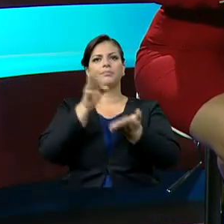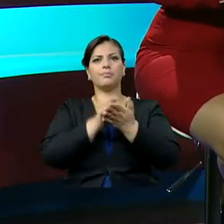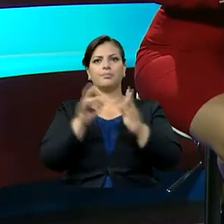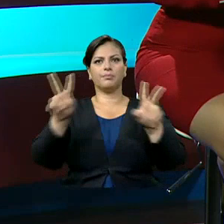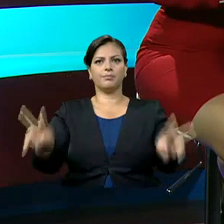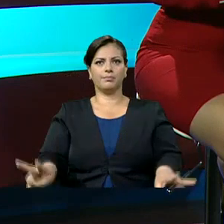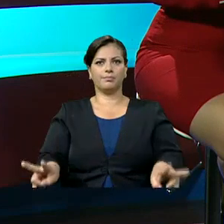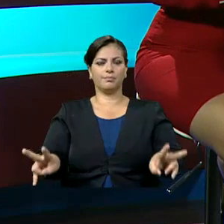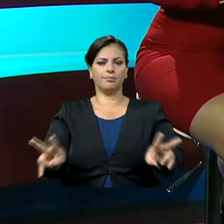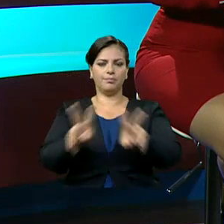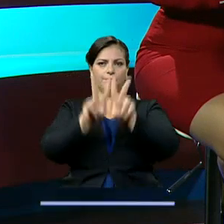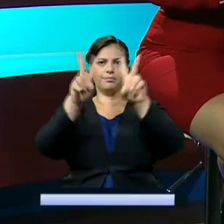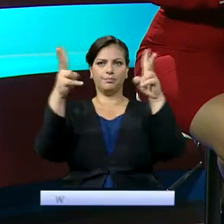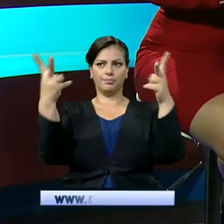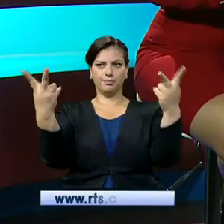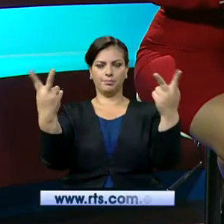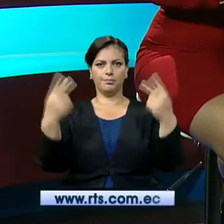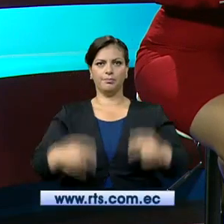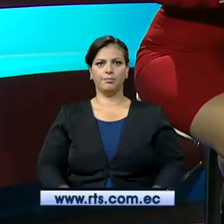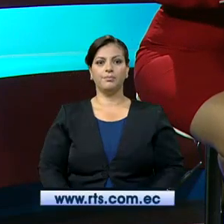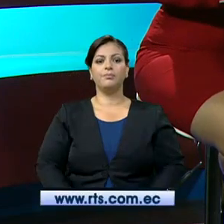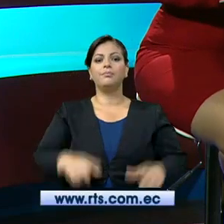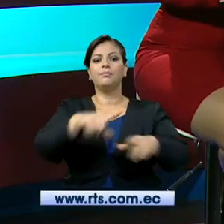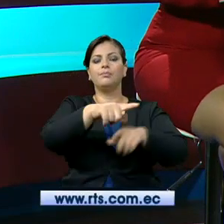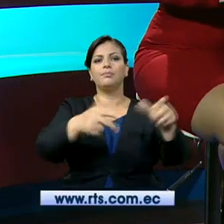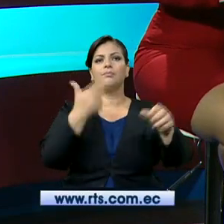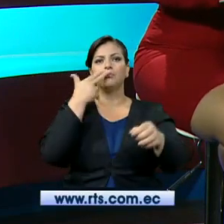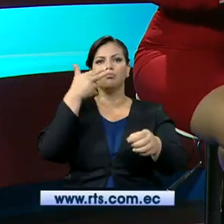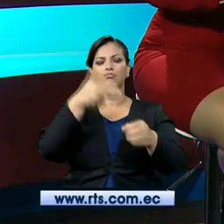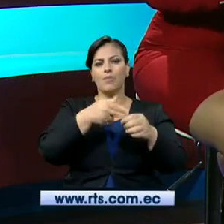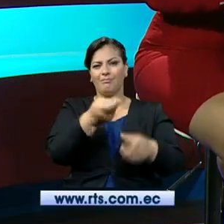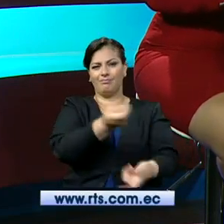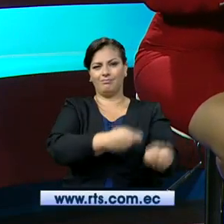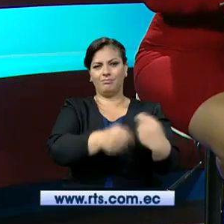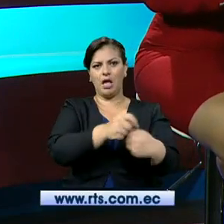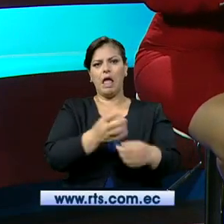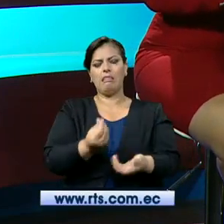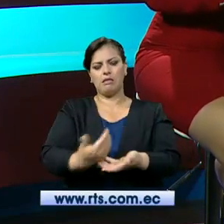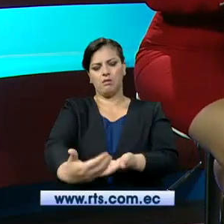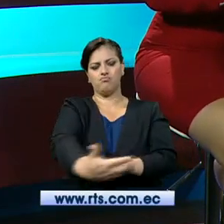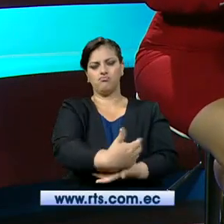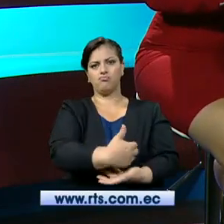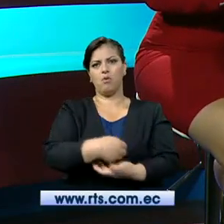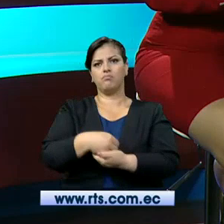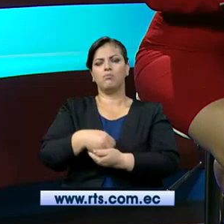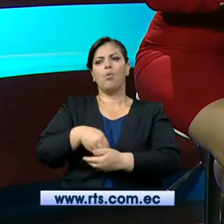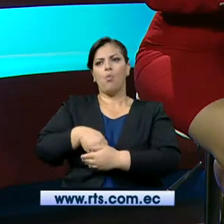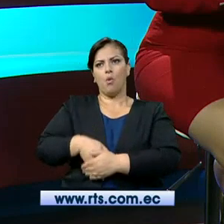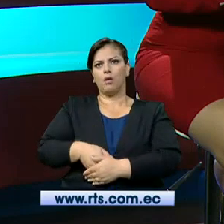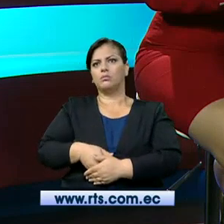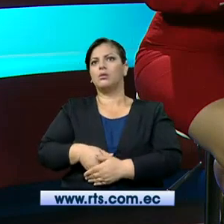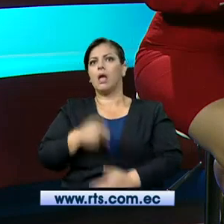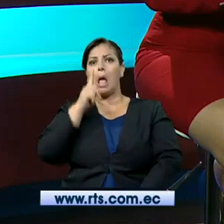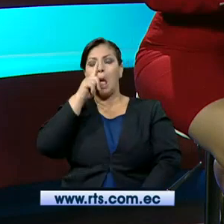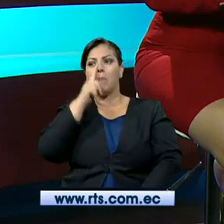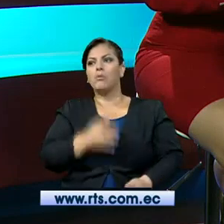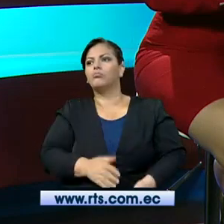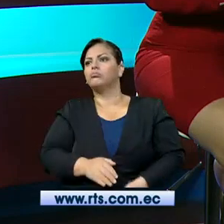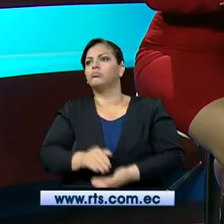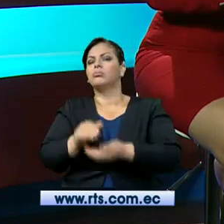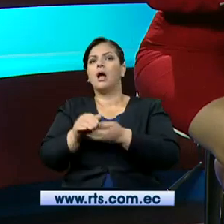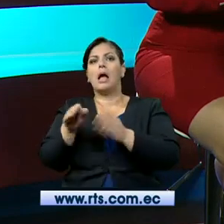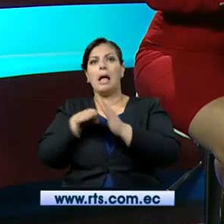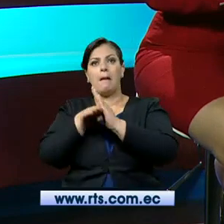era producto de las ventas de una gasolinera. Claro que sí, esto ocurrió en el cantón Ventanas, provincia de Los Ríos.